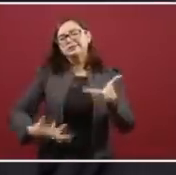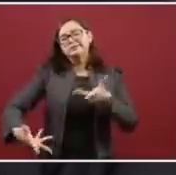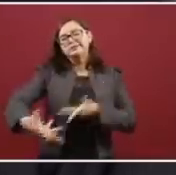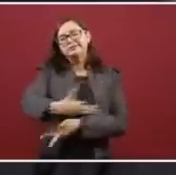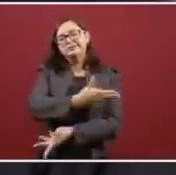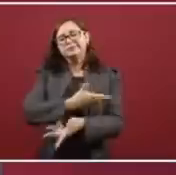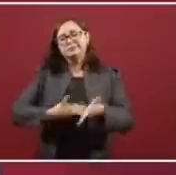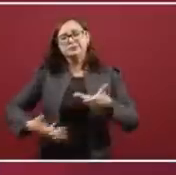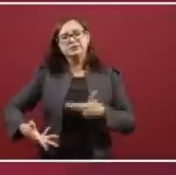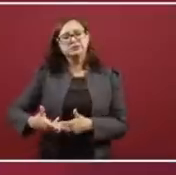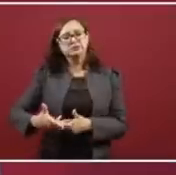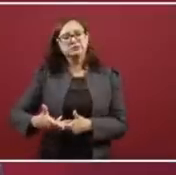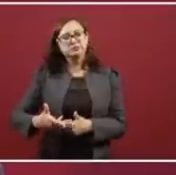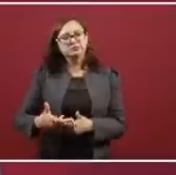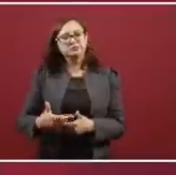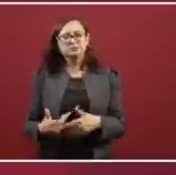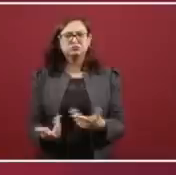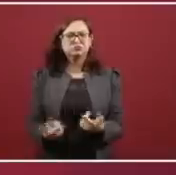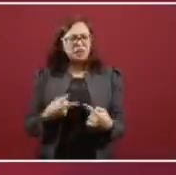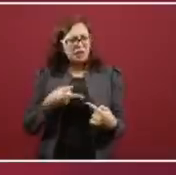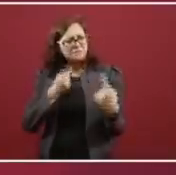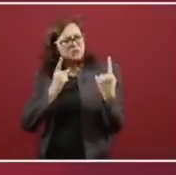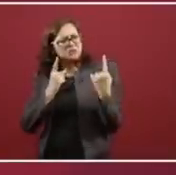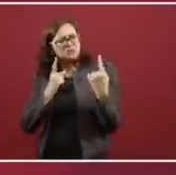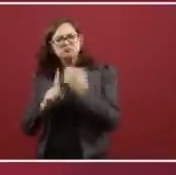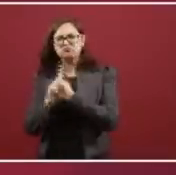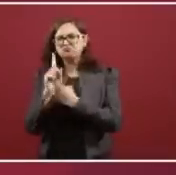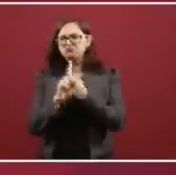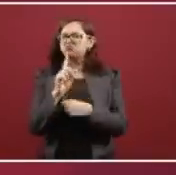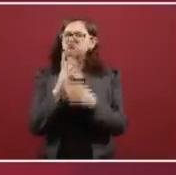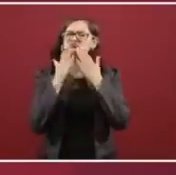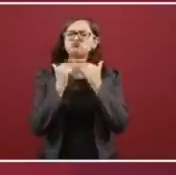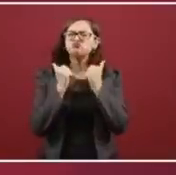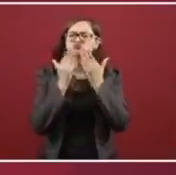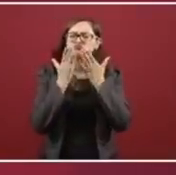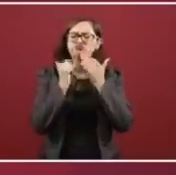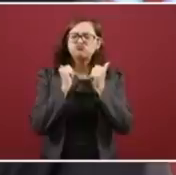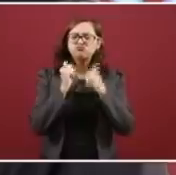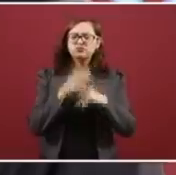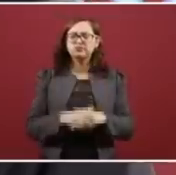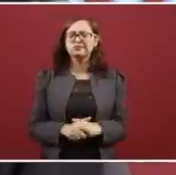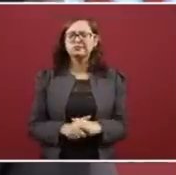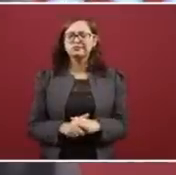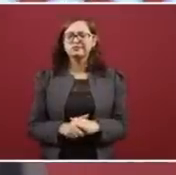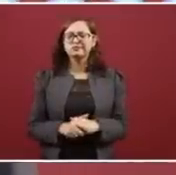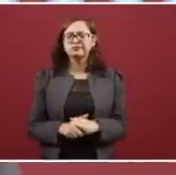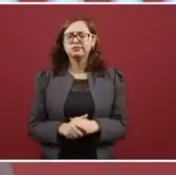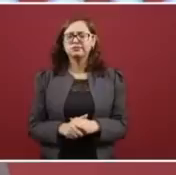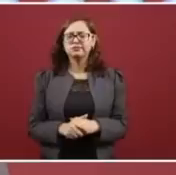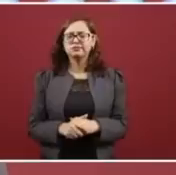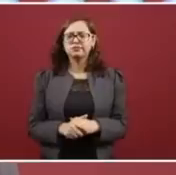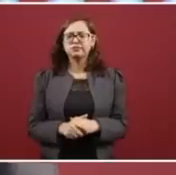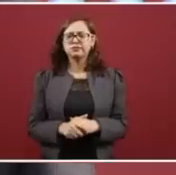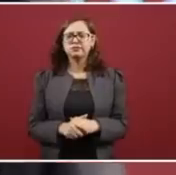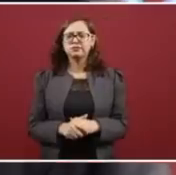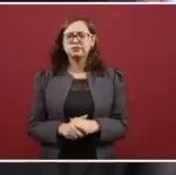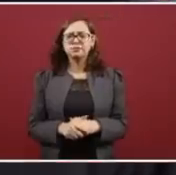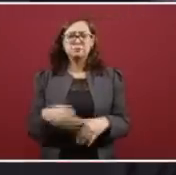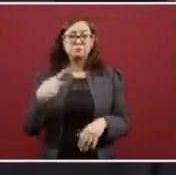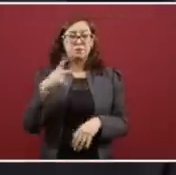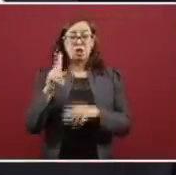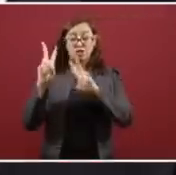si hay discrepancia no hay problema que podamos unirnos por ejemplo en lo